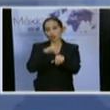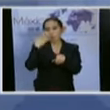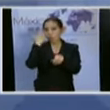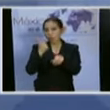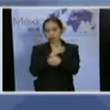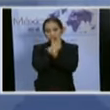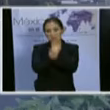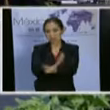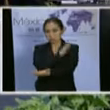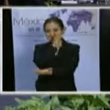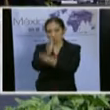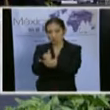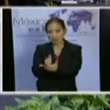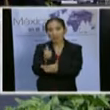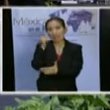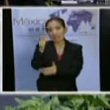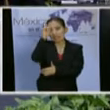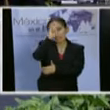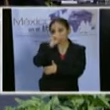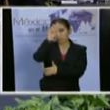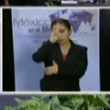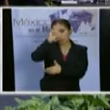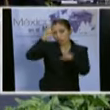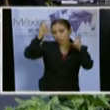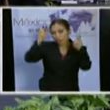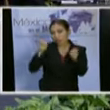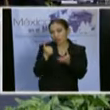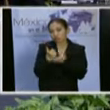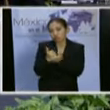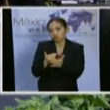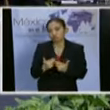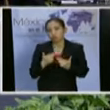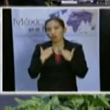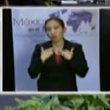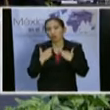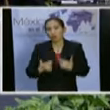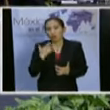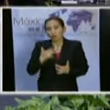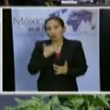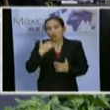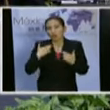Fronteras, así como asesora en asuntos humanitarios en Oxfam.